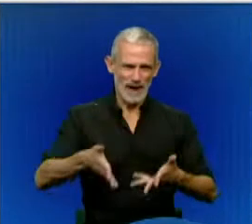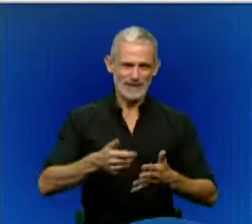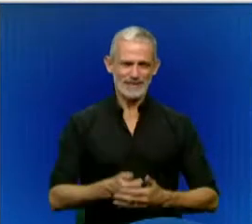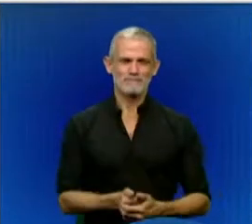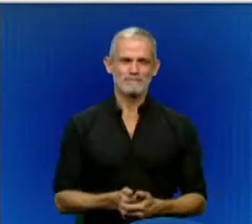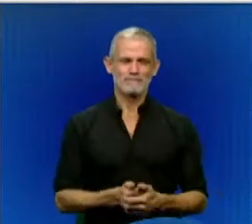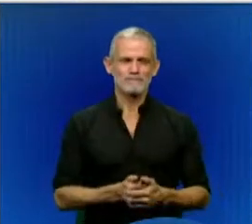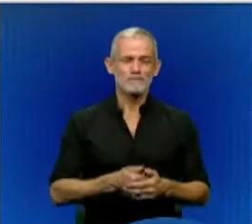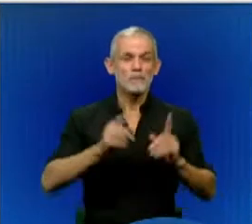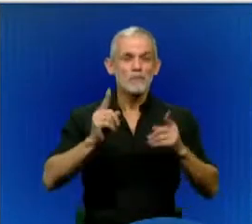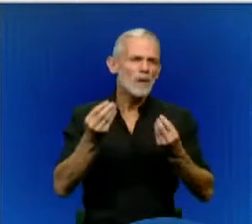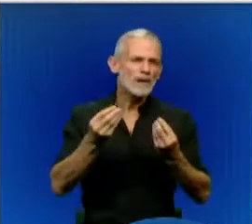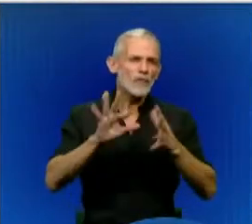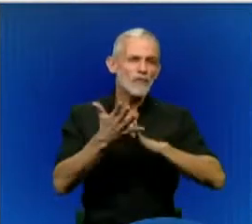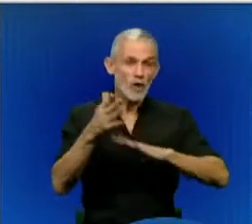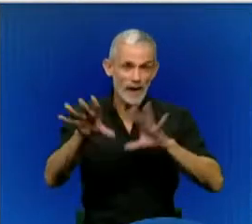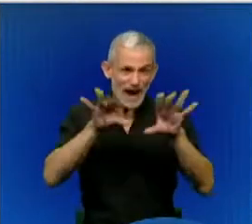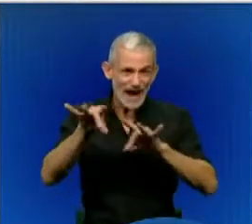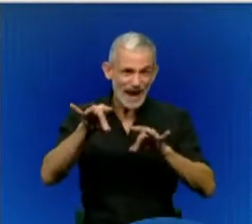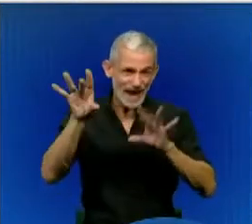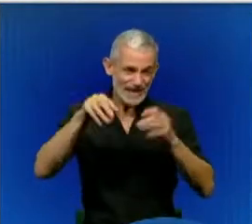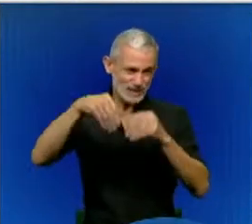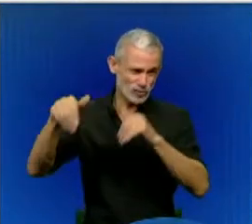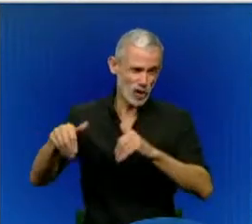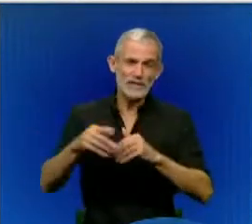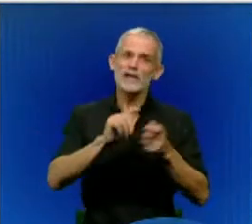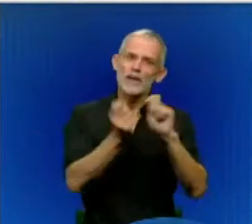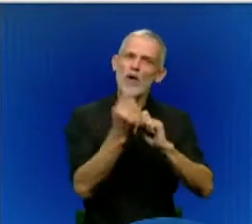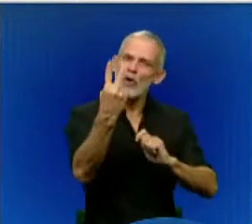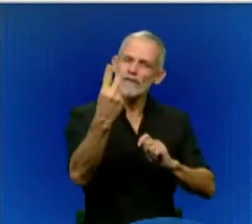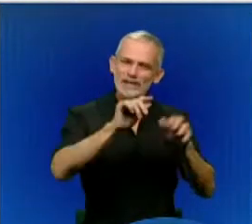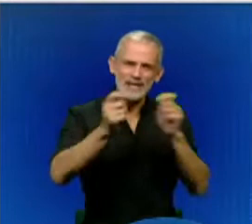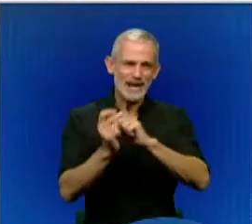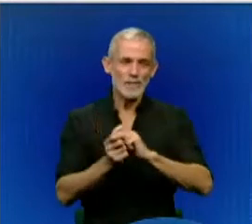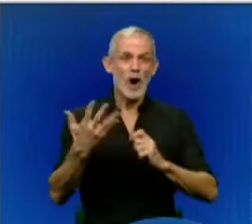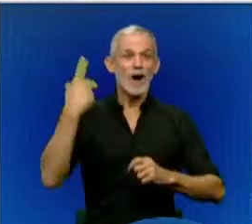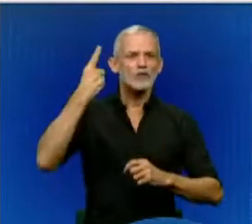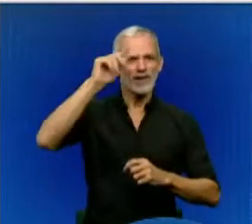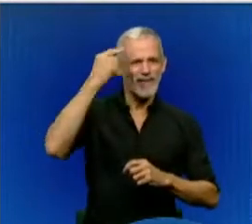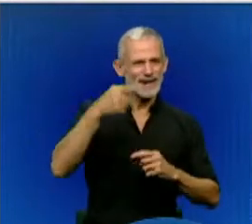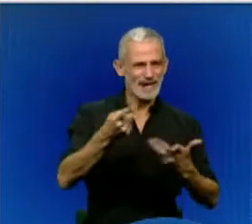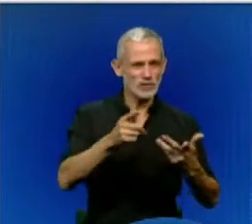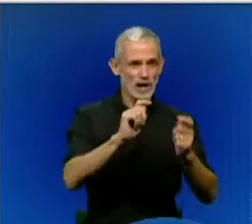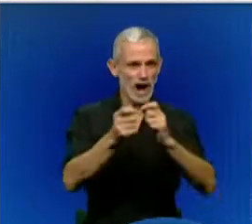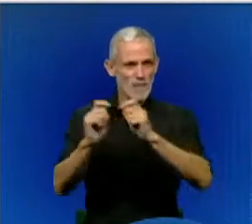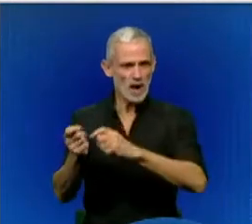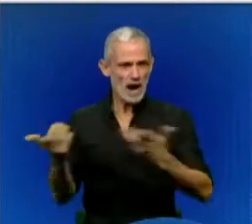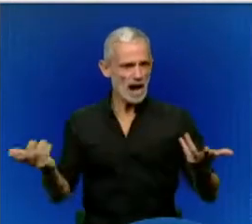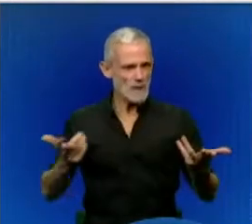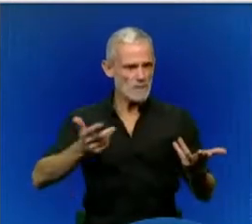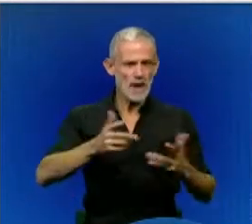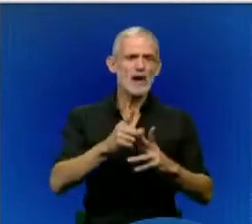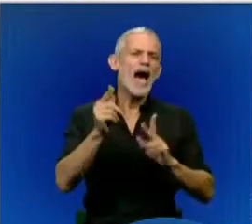Además, este sistema electoral permitió que se cambiara dos veces las autoridades nacionales y muchas otras veces